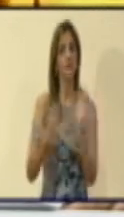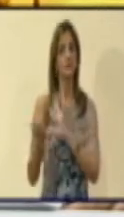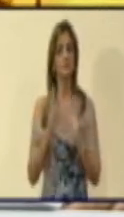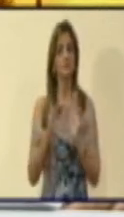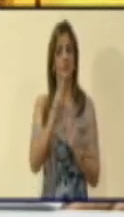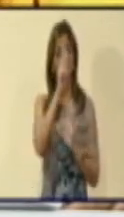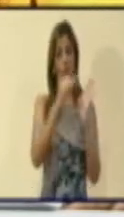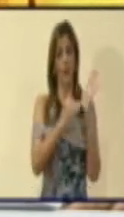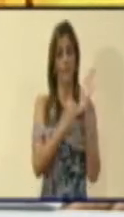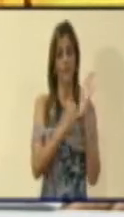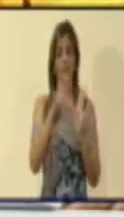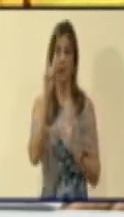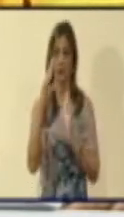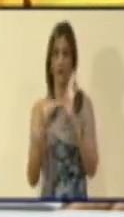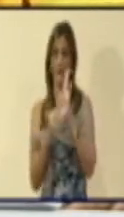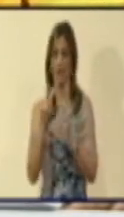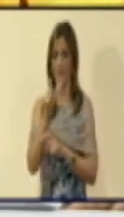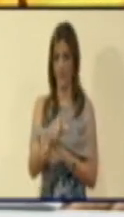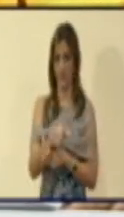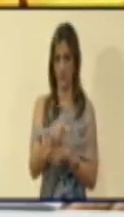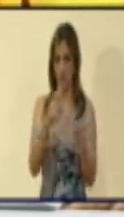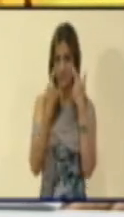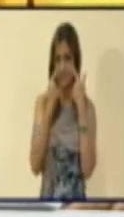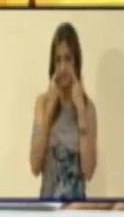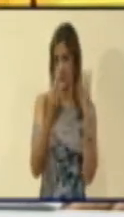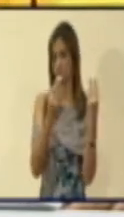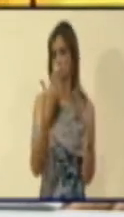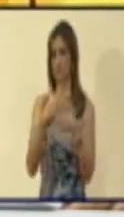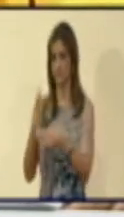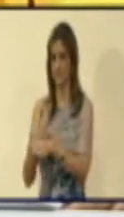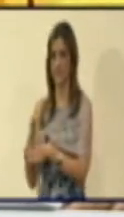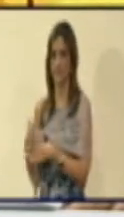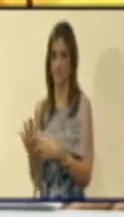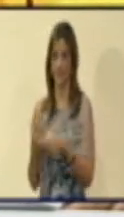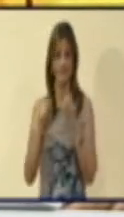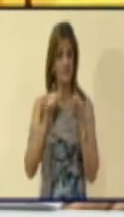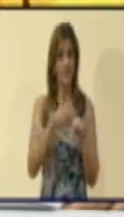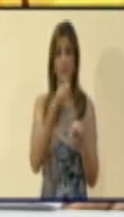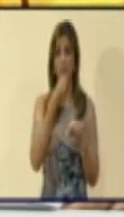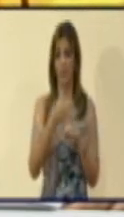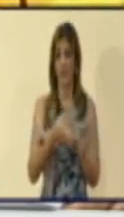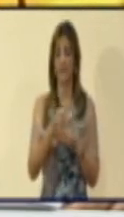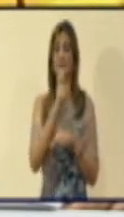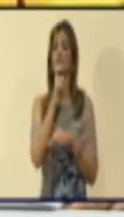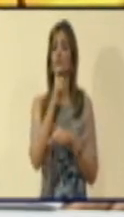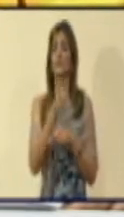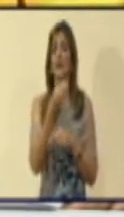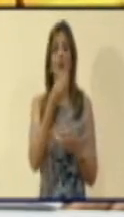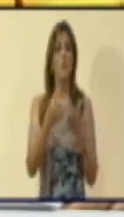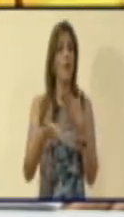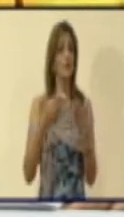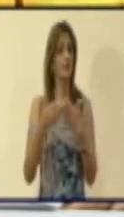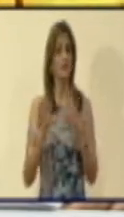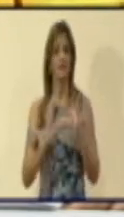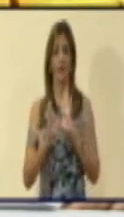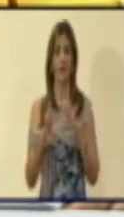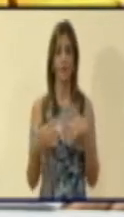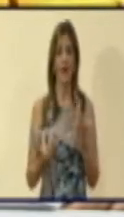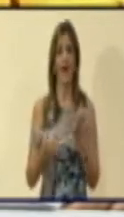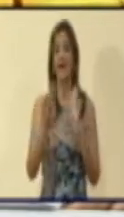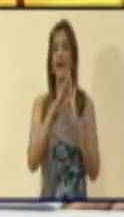los 2.000 y los 3.000 pesos y son disímiles. Van desde el acto de dificultar en cualquier forma el cumplimiento de las